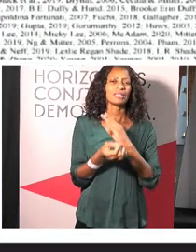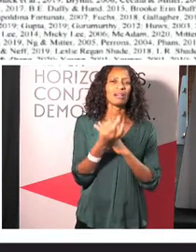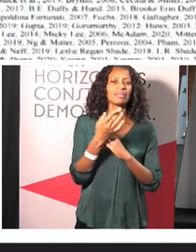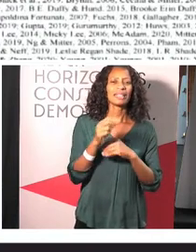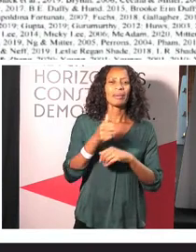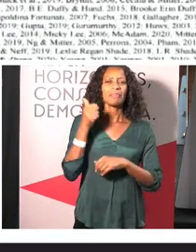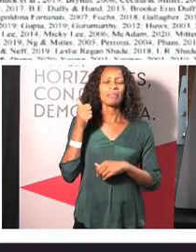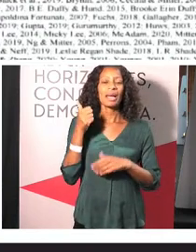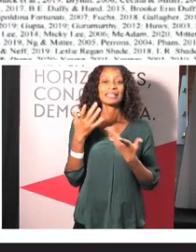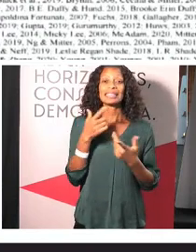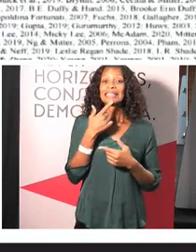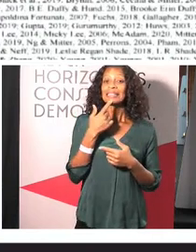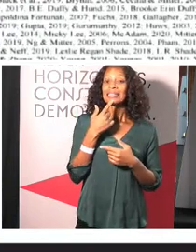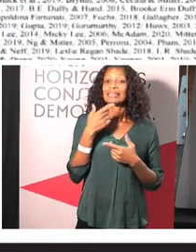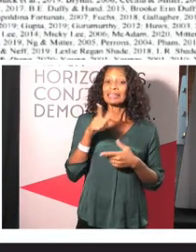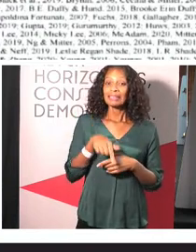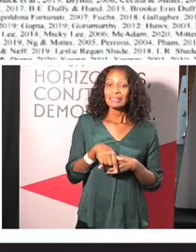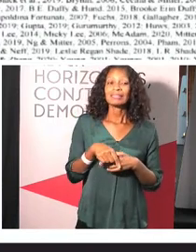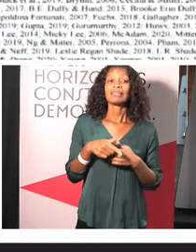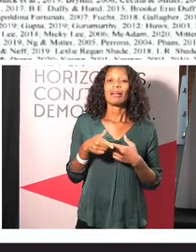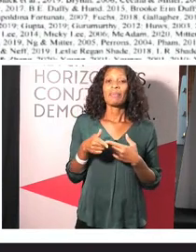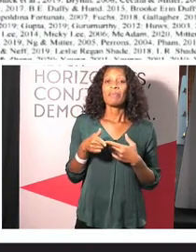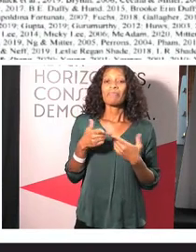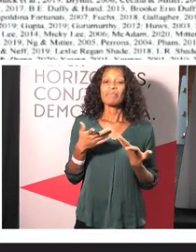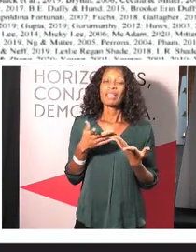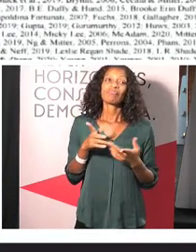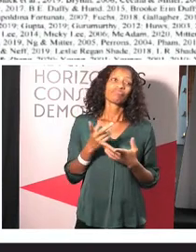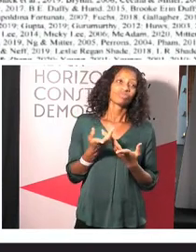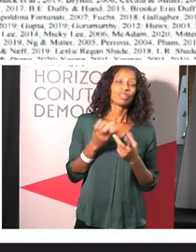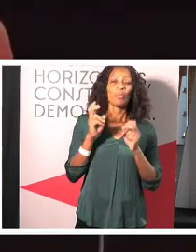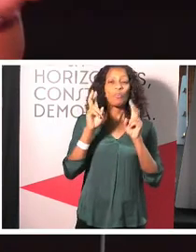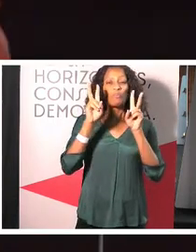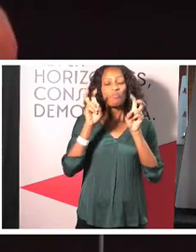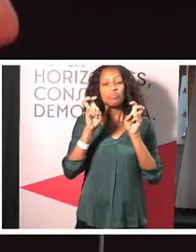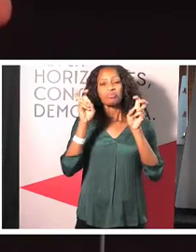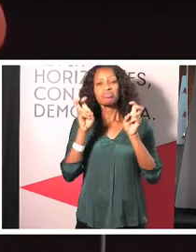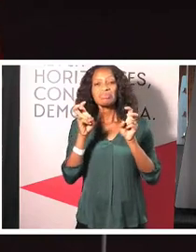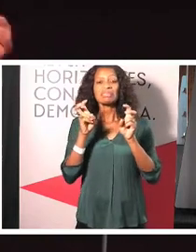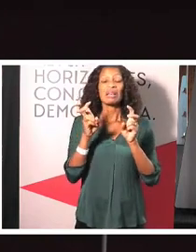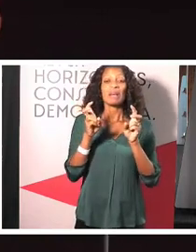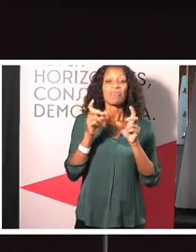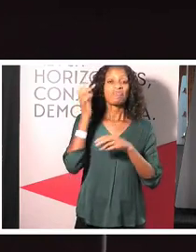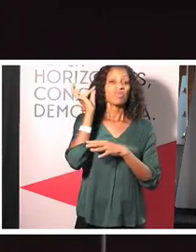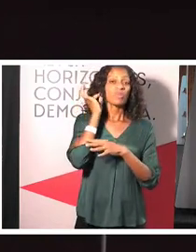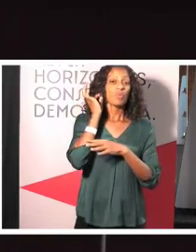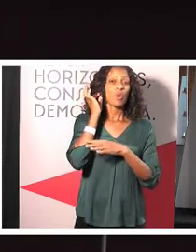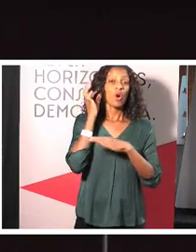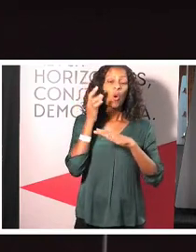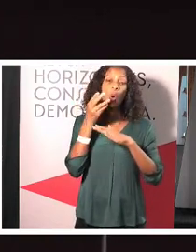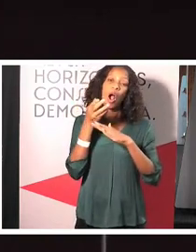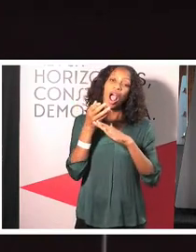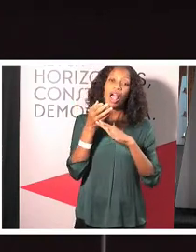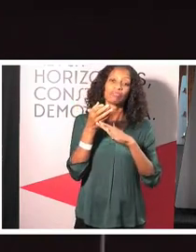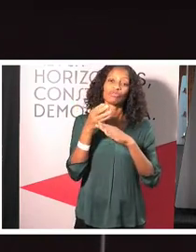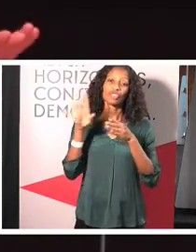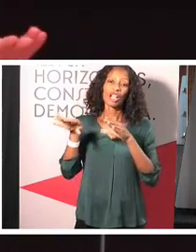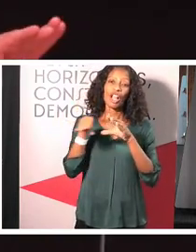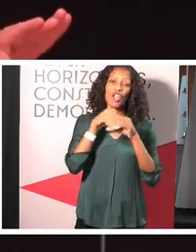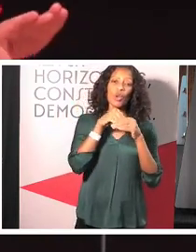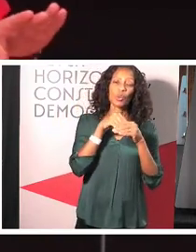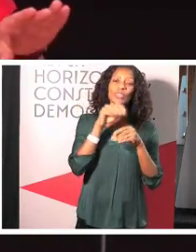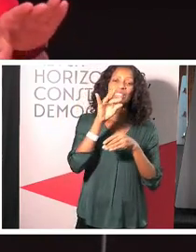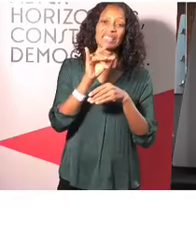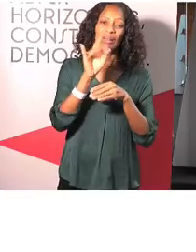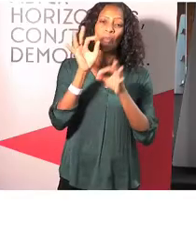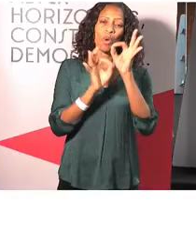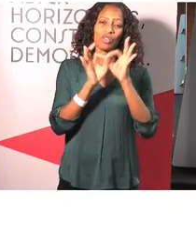en términos de simplemente de inclusión de las mujeres, ¿no? De cuántos porcentajes de mujeres o no, pero eso no es